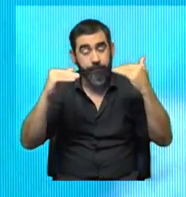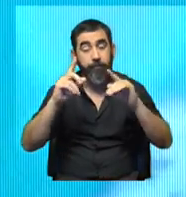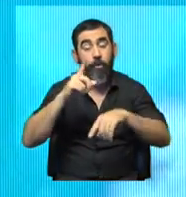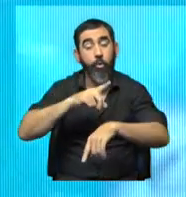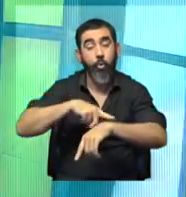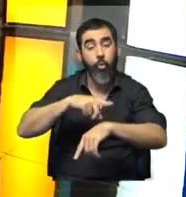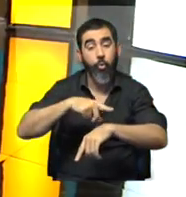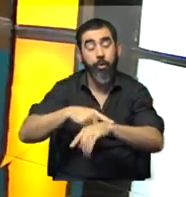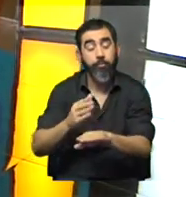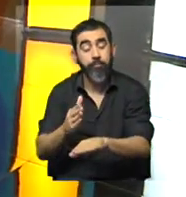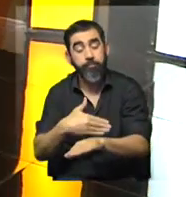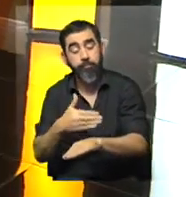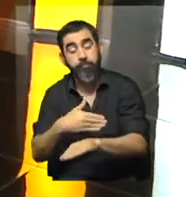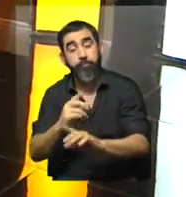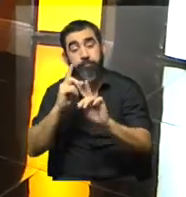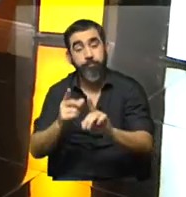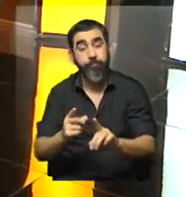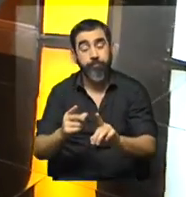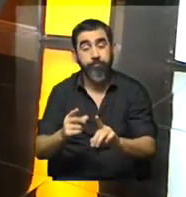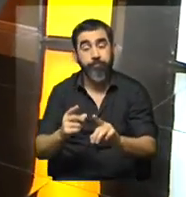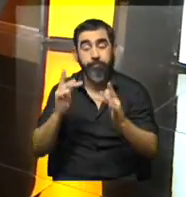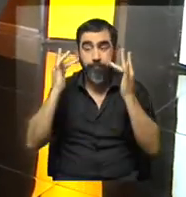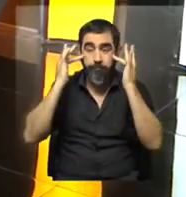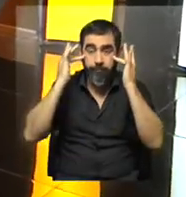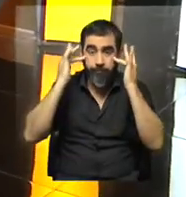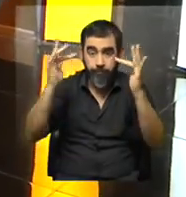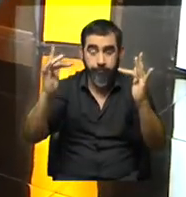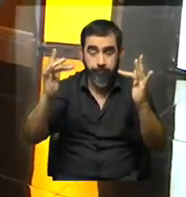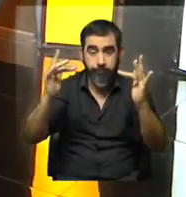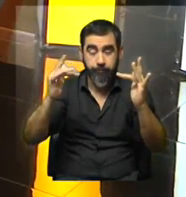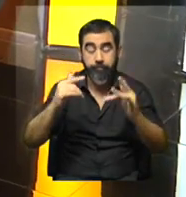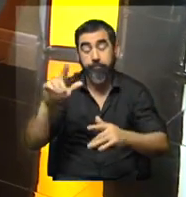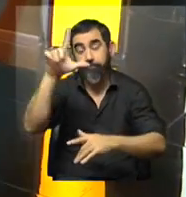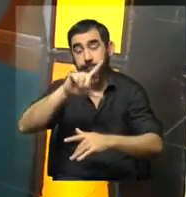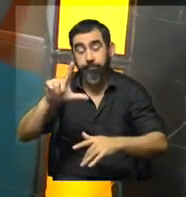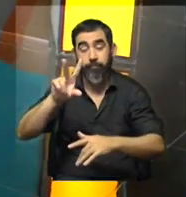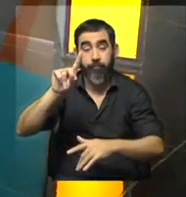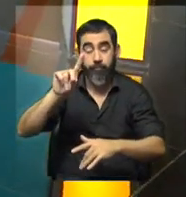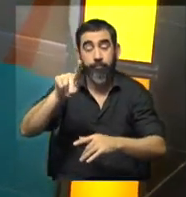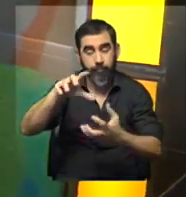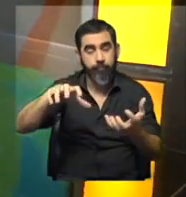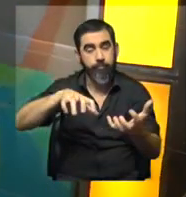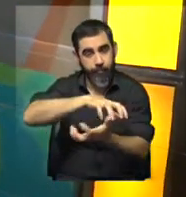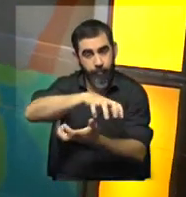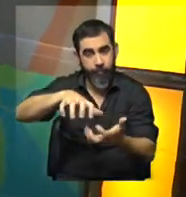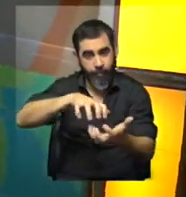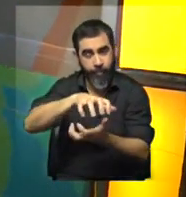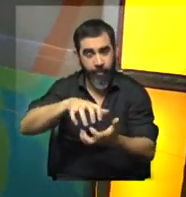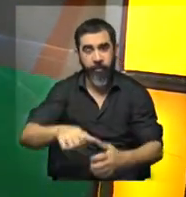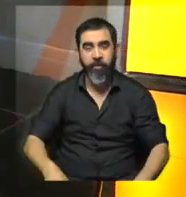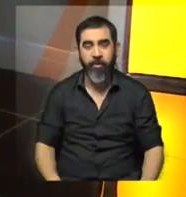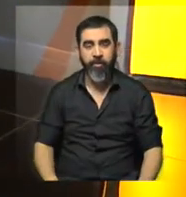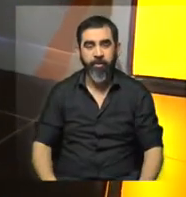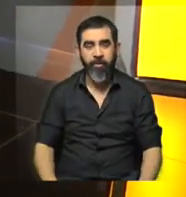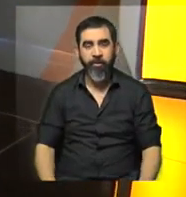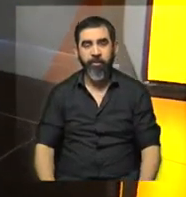horario temprano de la educación media, en este caso, es un conflicto. Ese conflicto